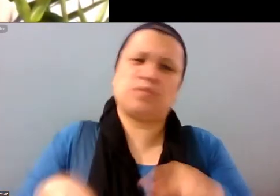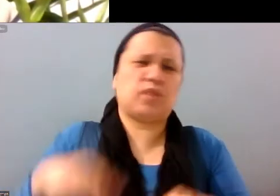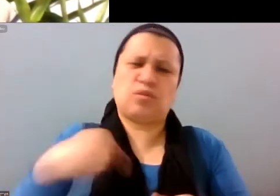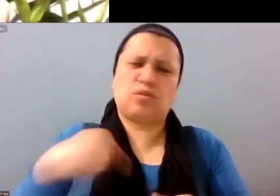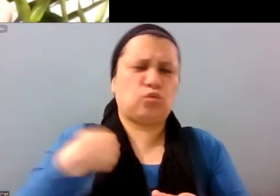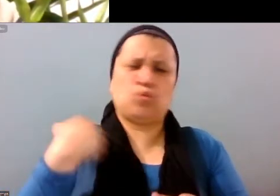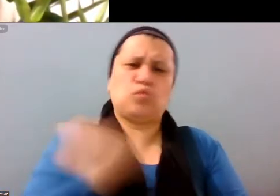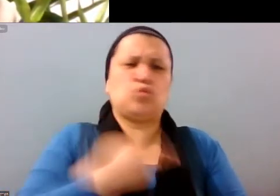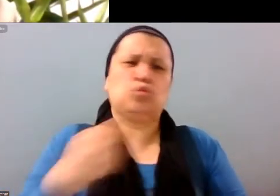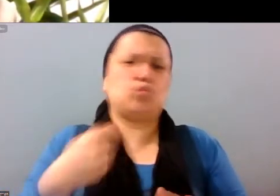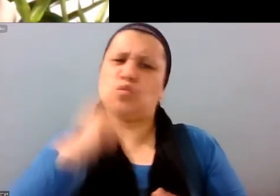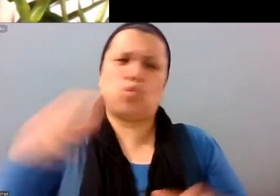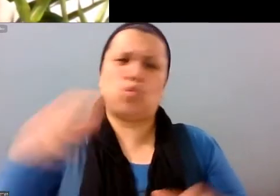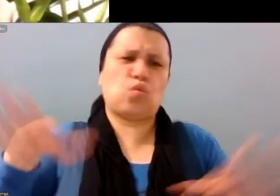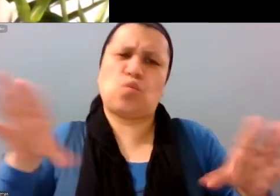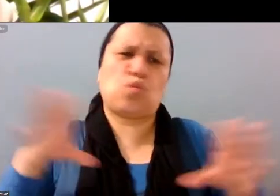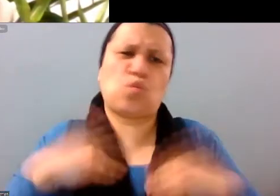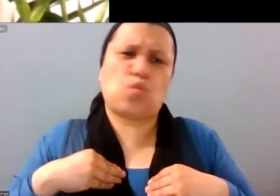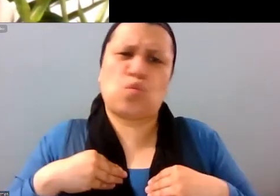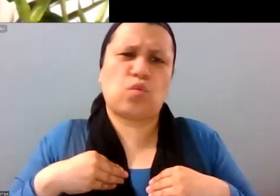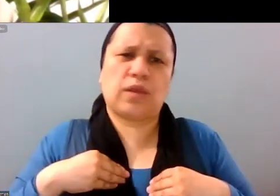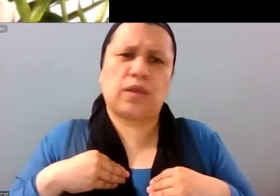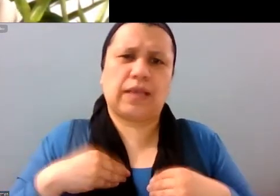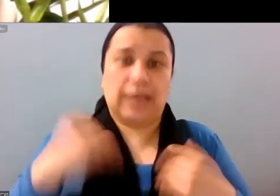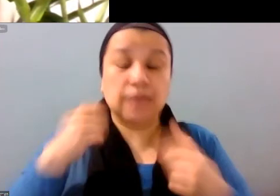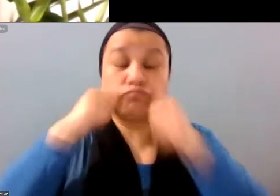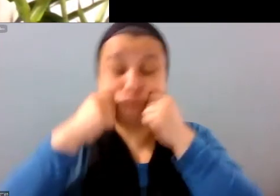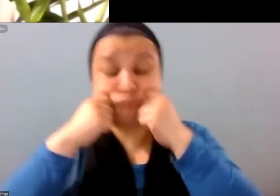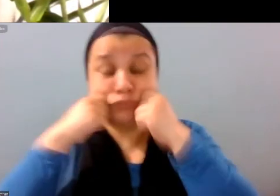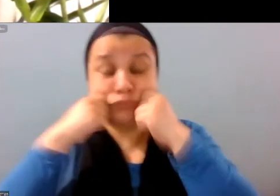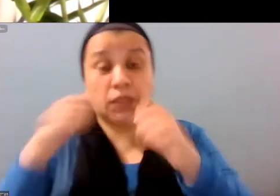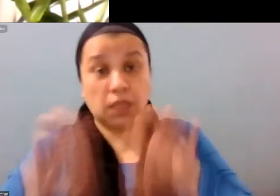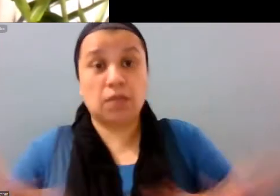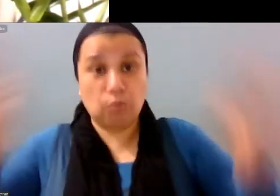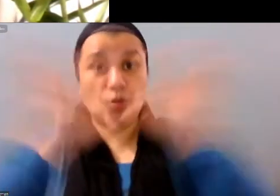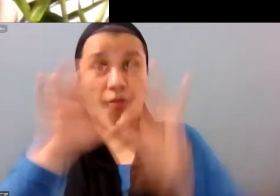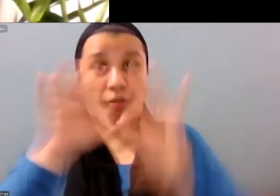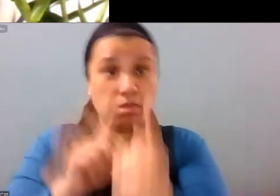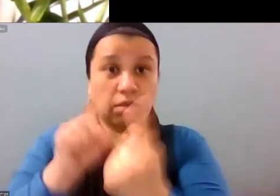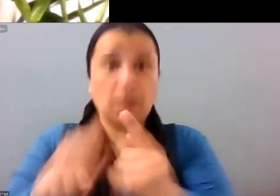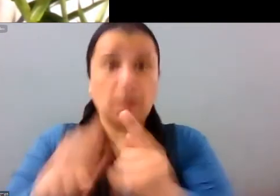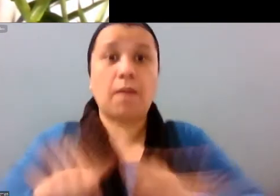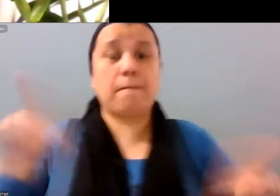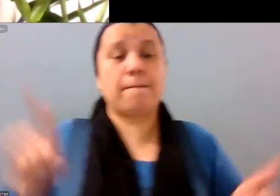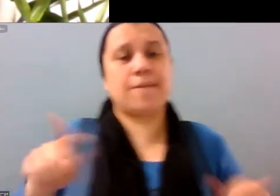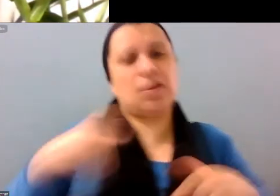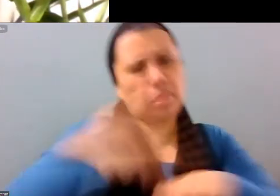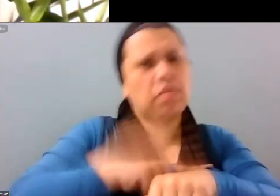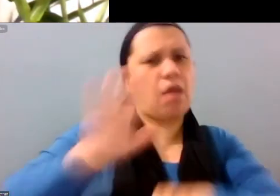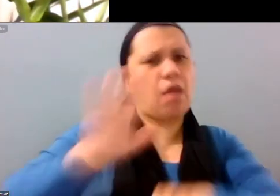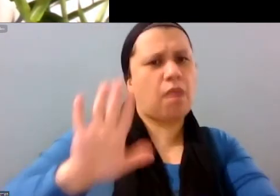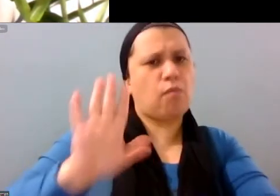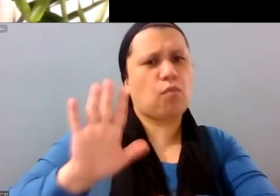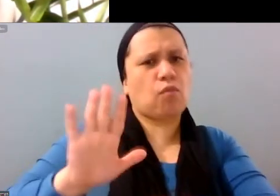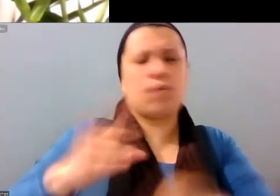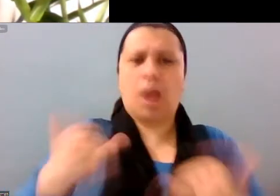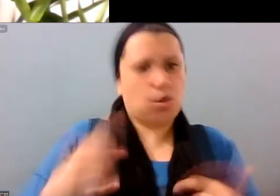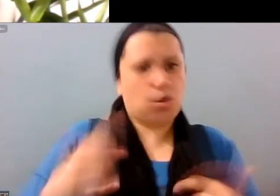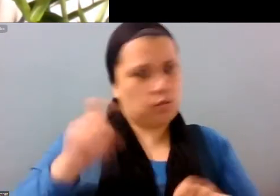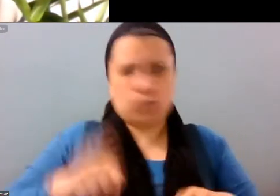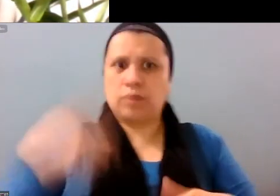porque creemos que sí o sea la presencialidad es muy importante es muy valiosa pero a su debido tiempo no podemos arriesgar la